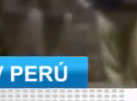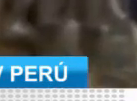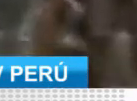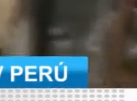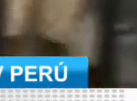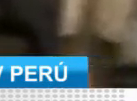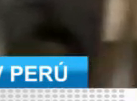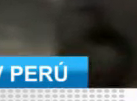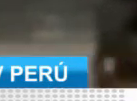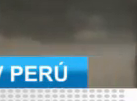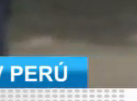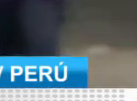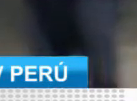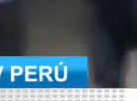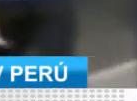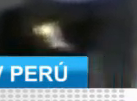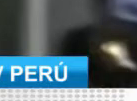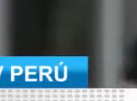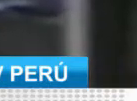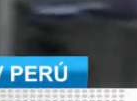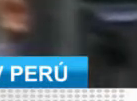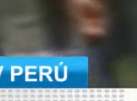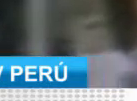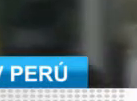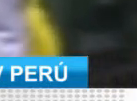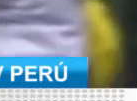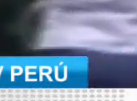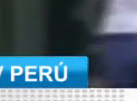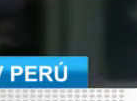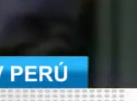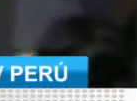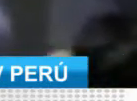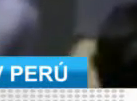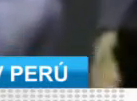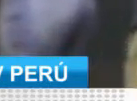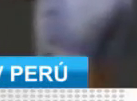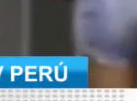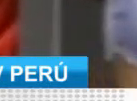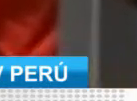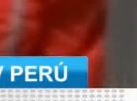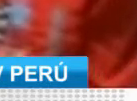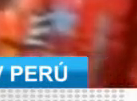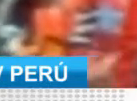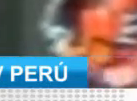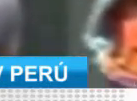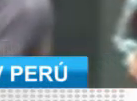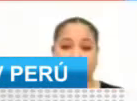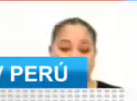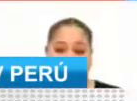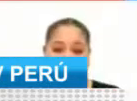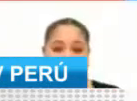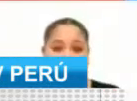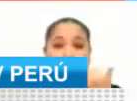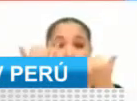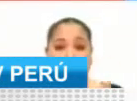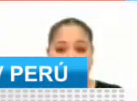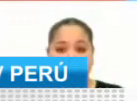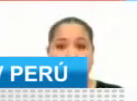que el programa hará entrega de dos tipos de bono, uno de manera individual y otro por familia. Hoy,